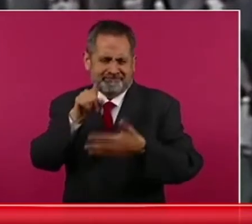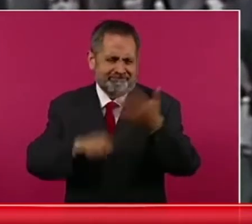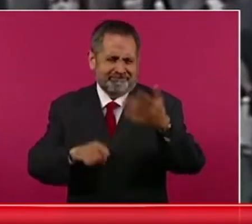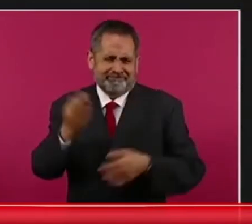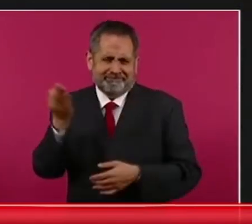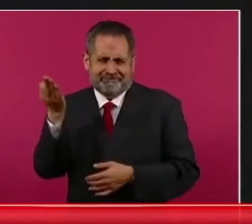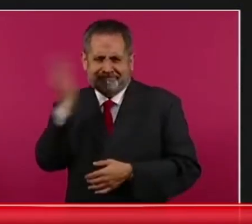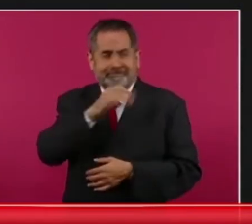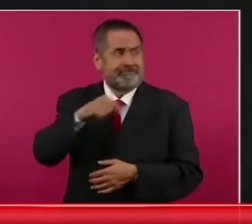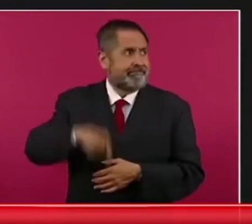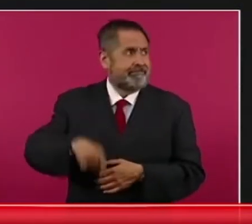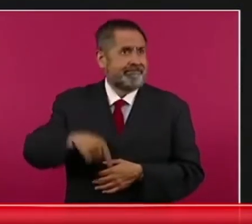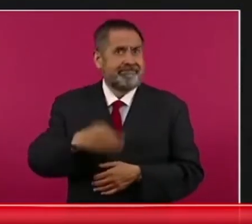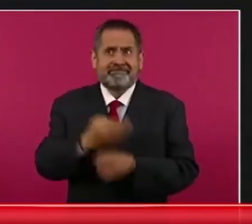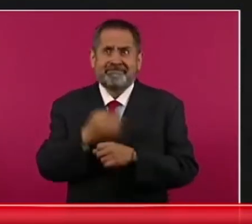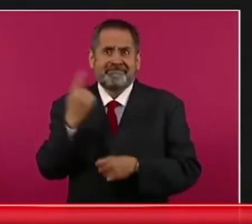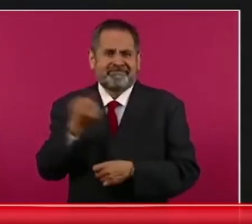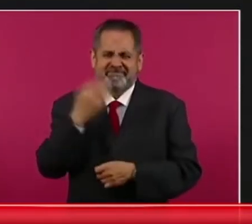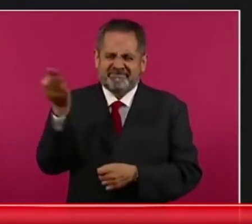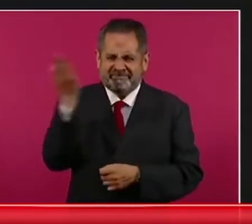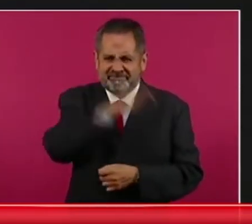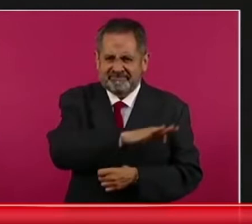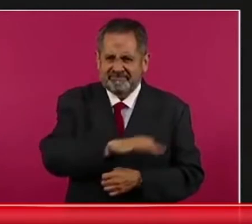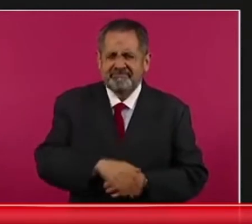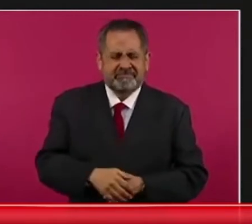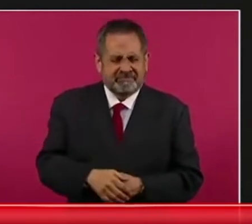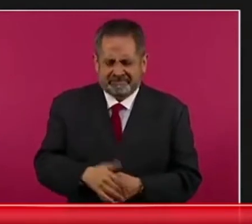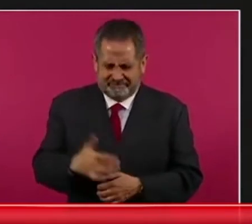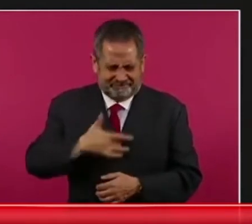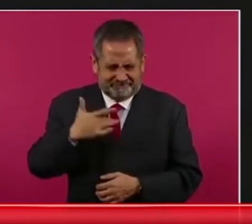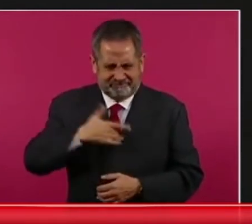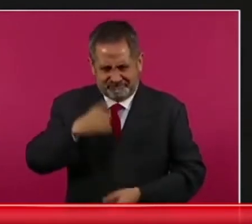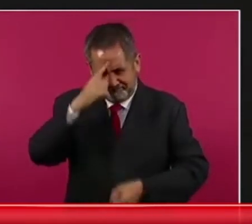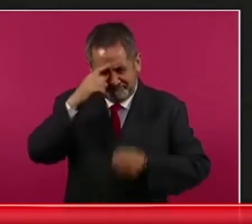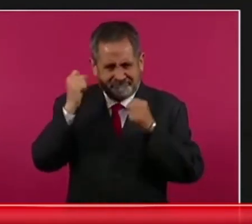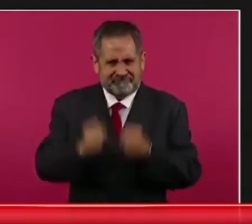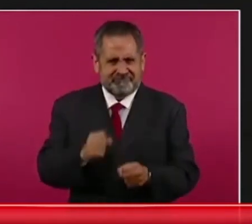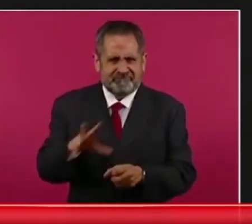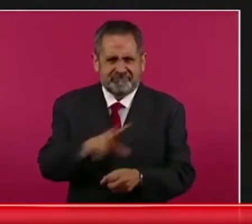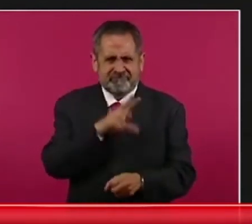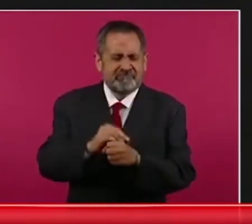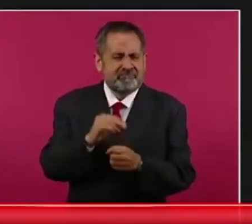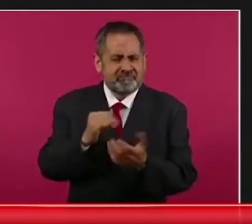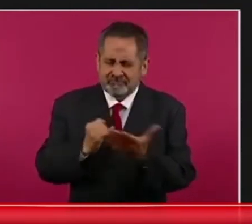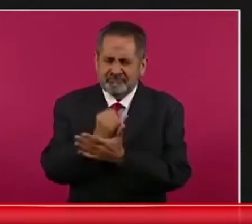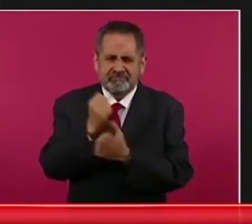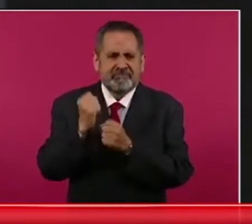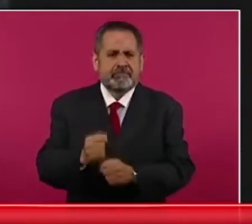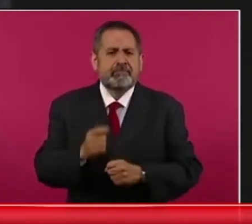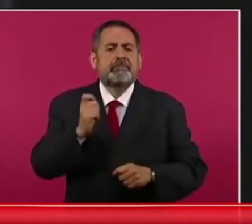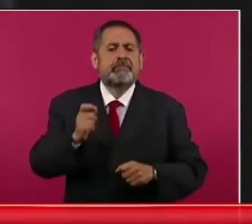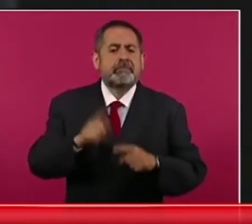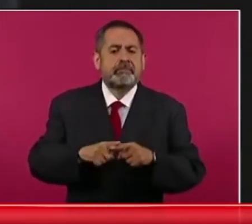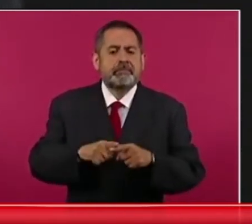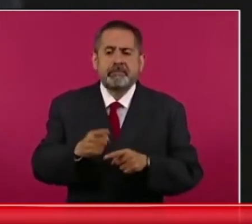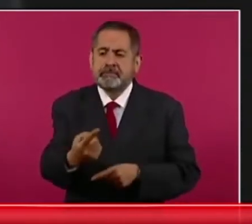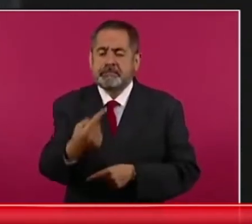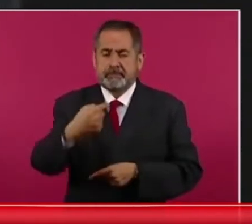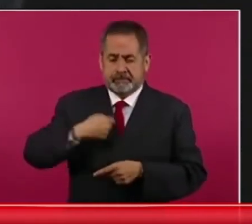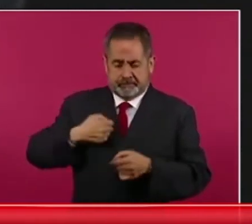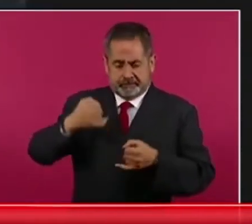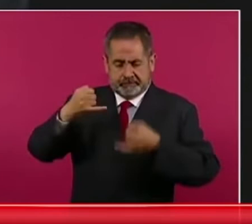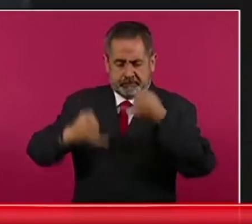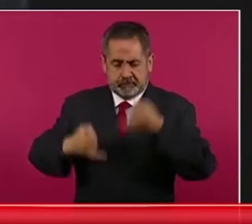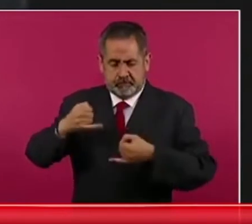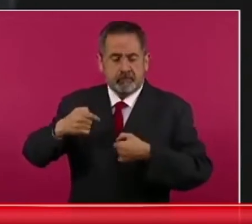de este juicio. Tengo la certeza absoluta de que no se me juzga